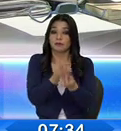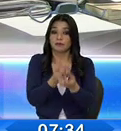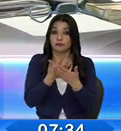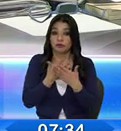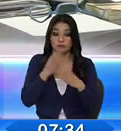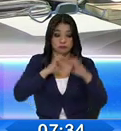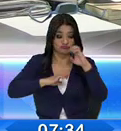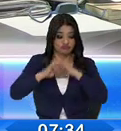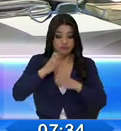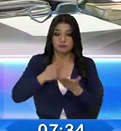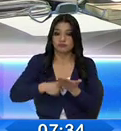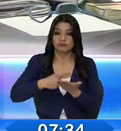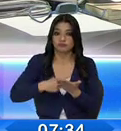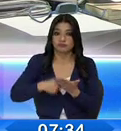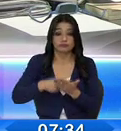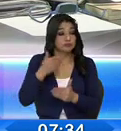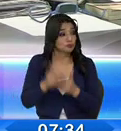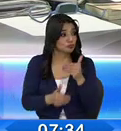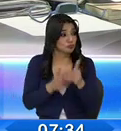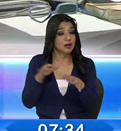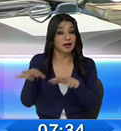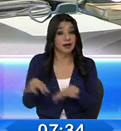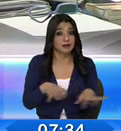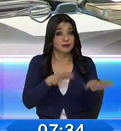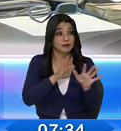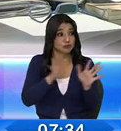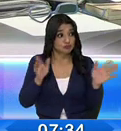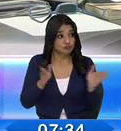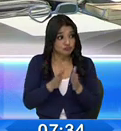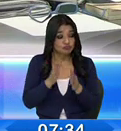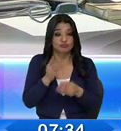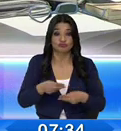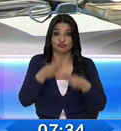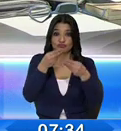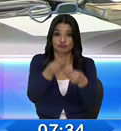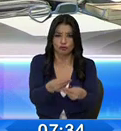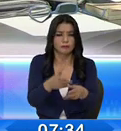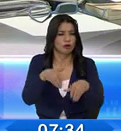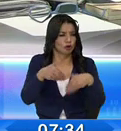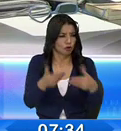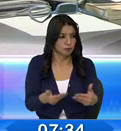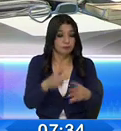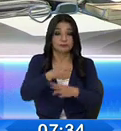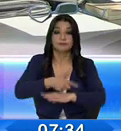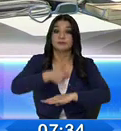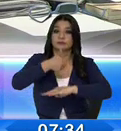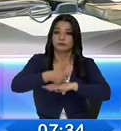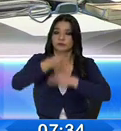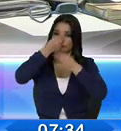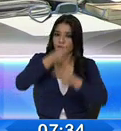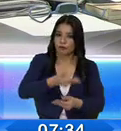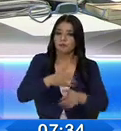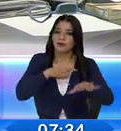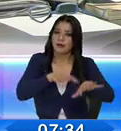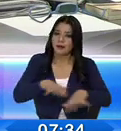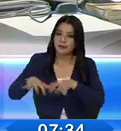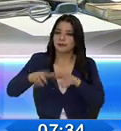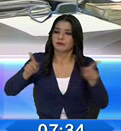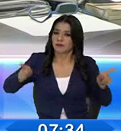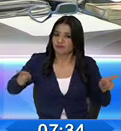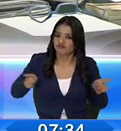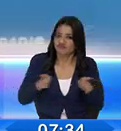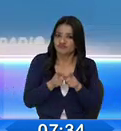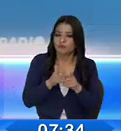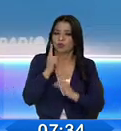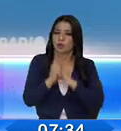ahora el proceso de rendición de cuentas implica un aspecto de doble vía es decir la autoridad informa de todo